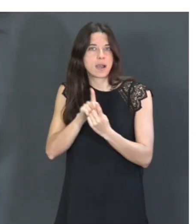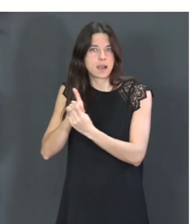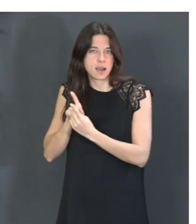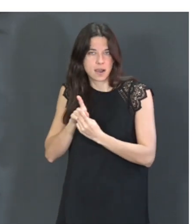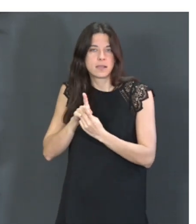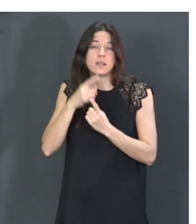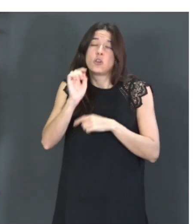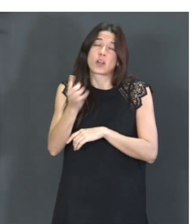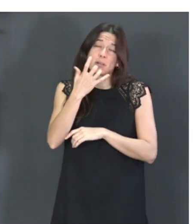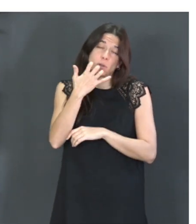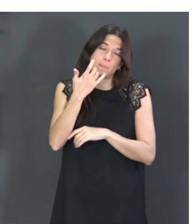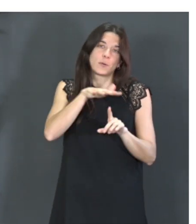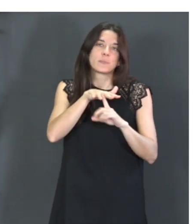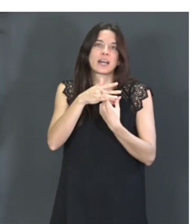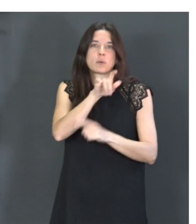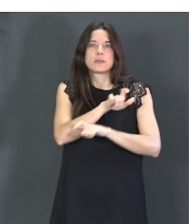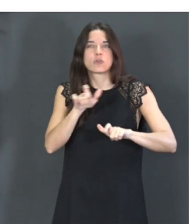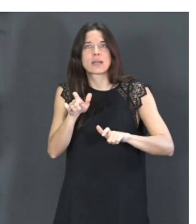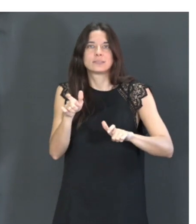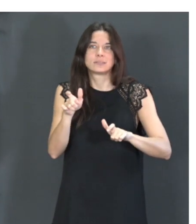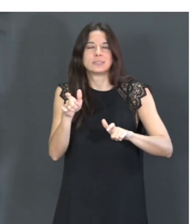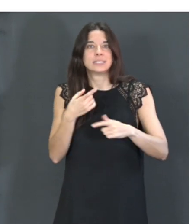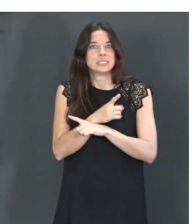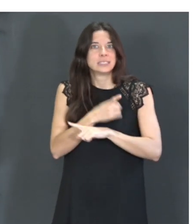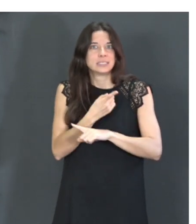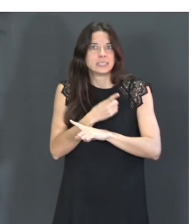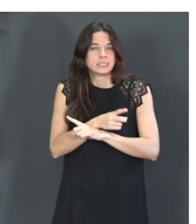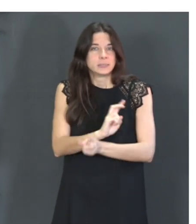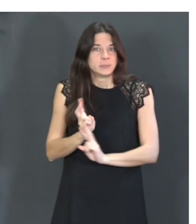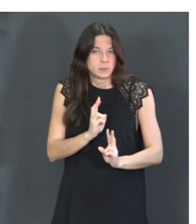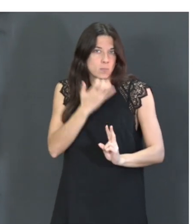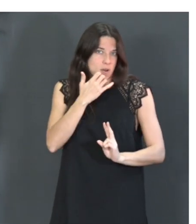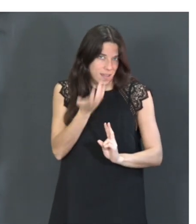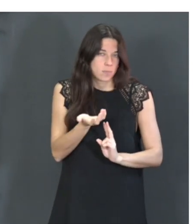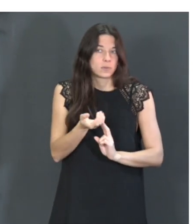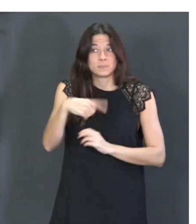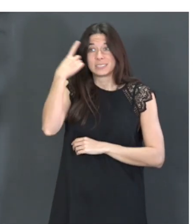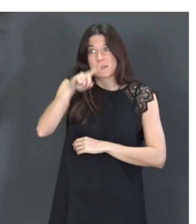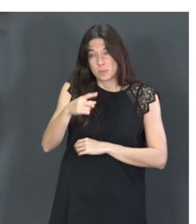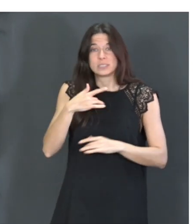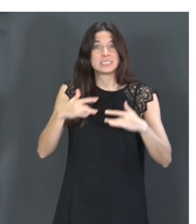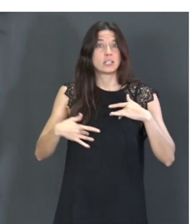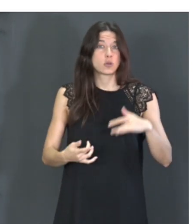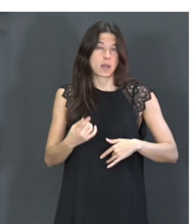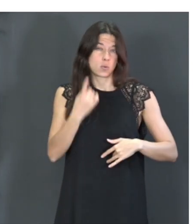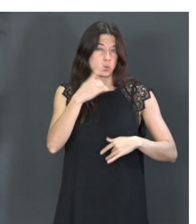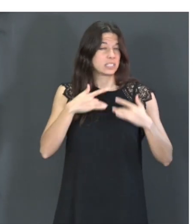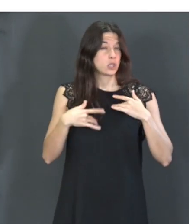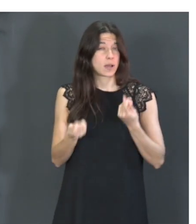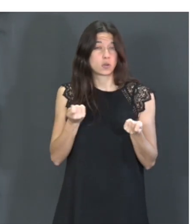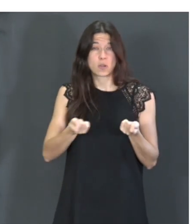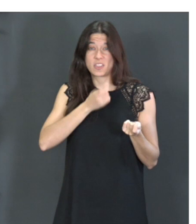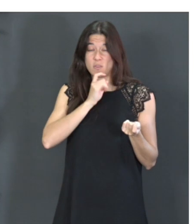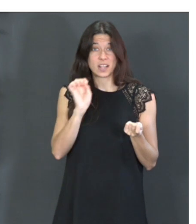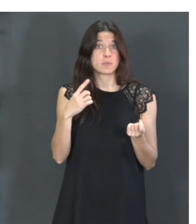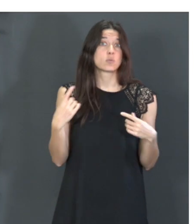todo en casos que las personas están agitadas. Ya sabemos que uno de los síntomas más difícil de manejar pues son